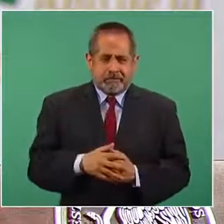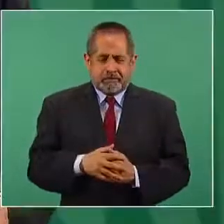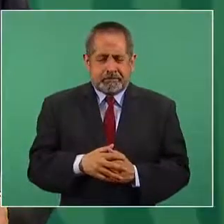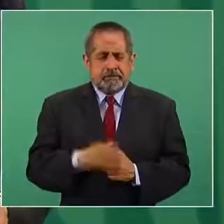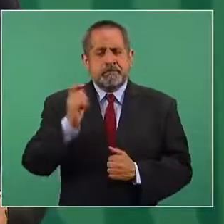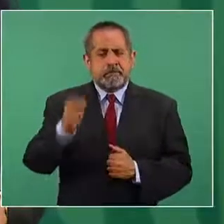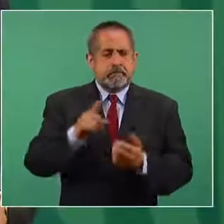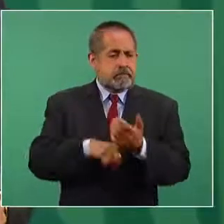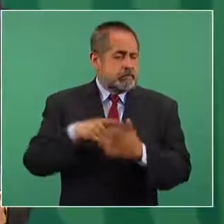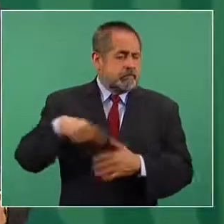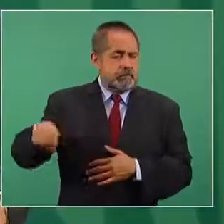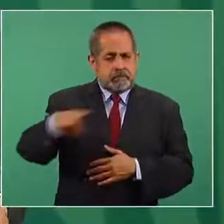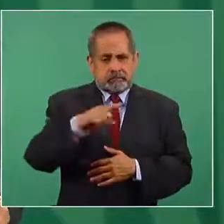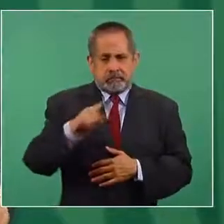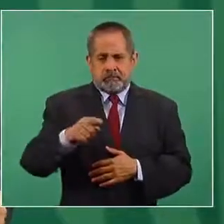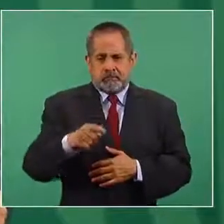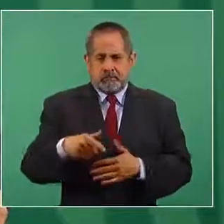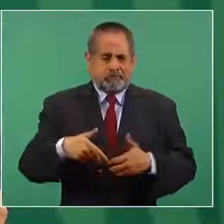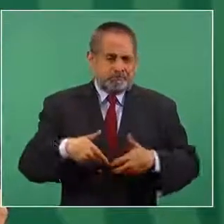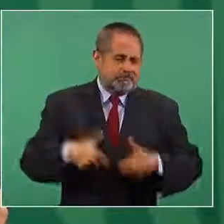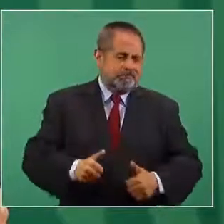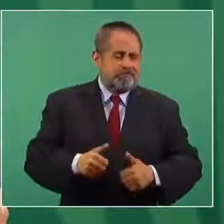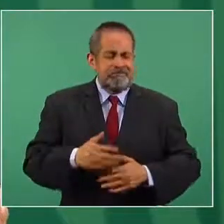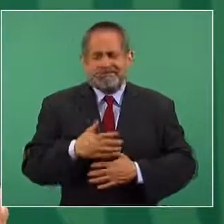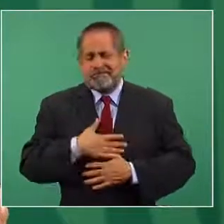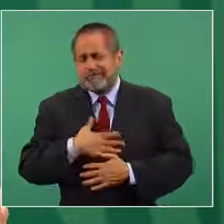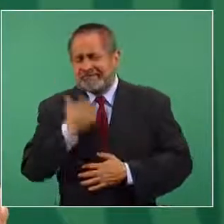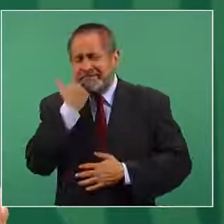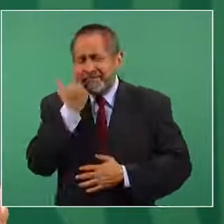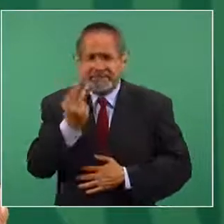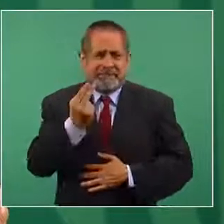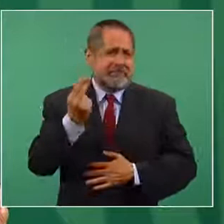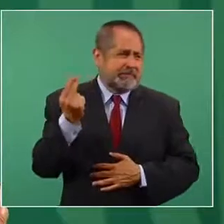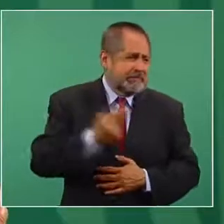además de tener hambre y sed de justicia,